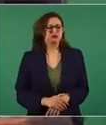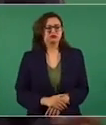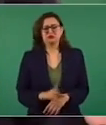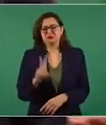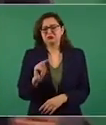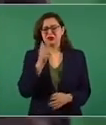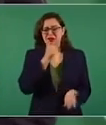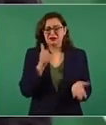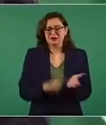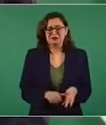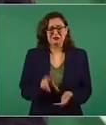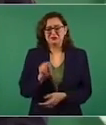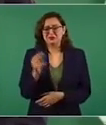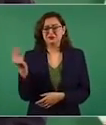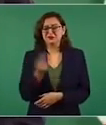somos libres.